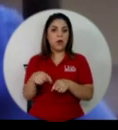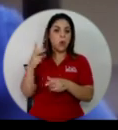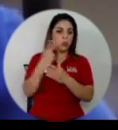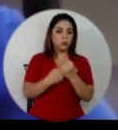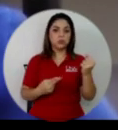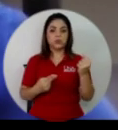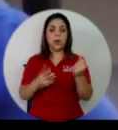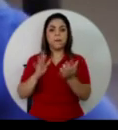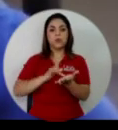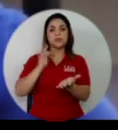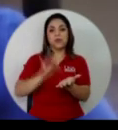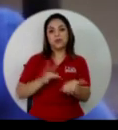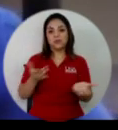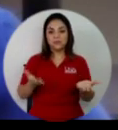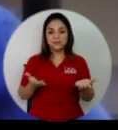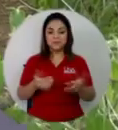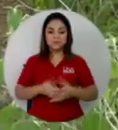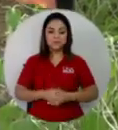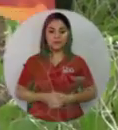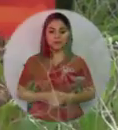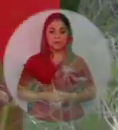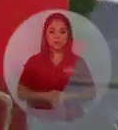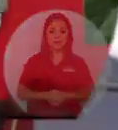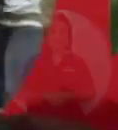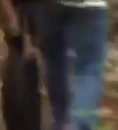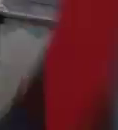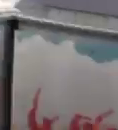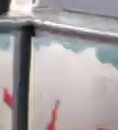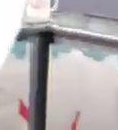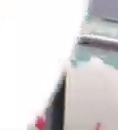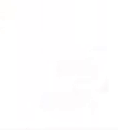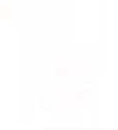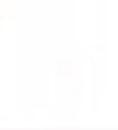aprovechando así estos recursos docentes, ¿verdad?